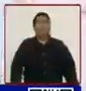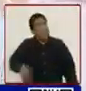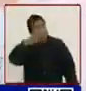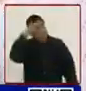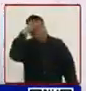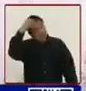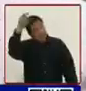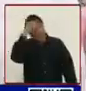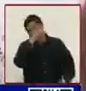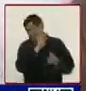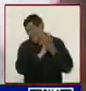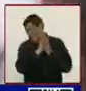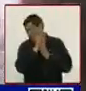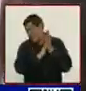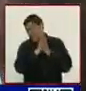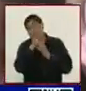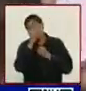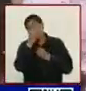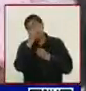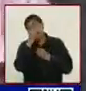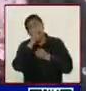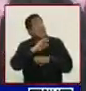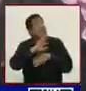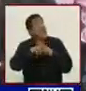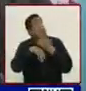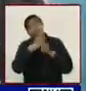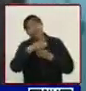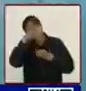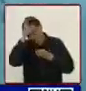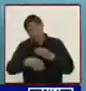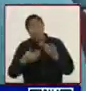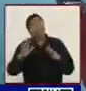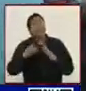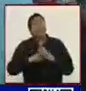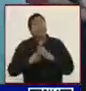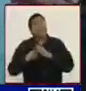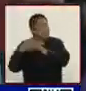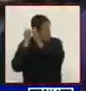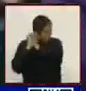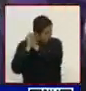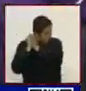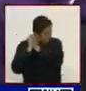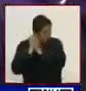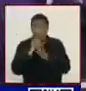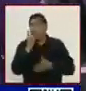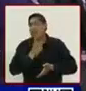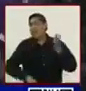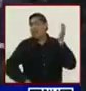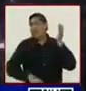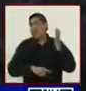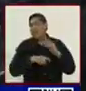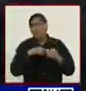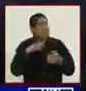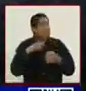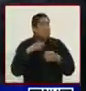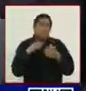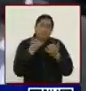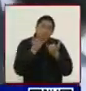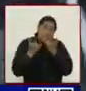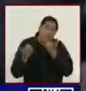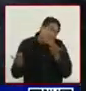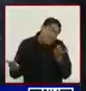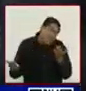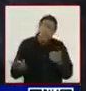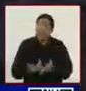Sueños e ilusiones, dicen que el Equeco lo cumple todo. Ya arrancó la Larcita 2023 y vamos a ver juntos qué novedades podemos encontrar ese año.